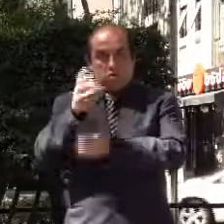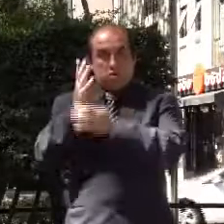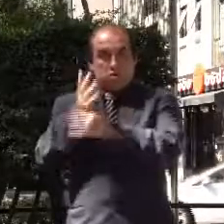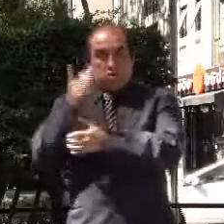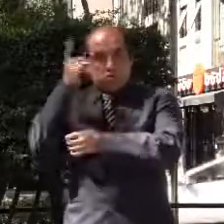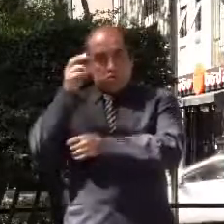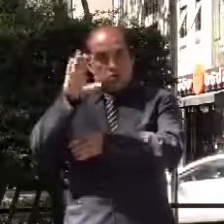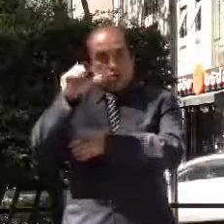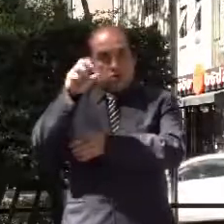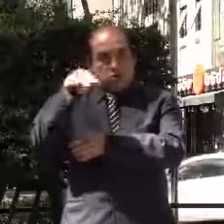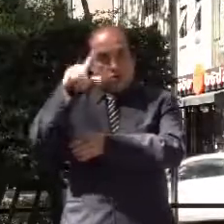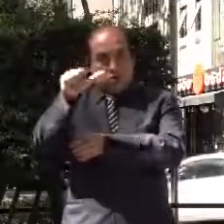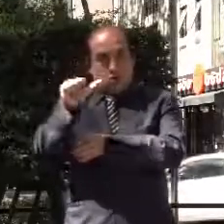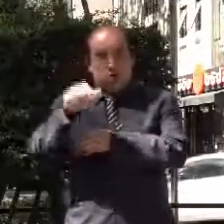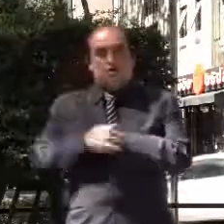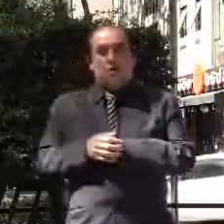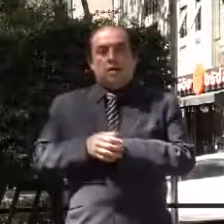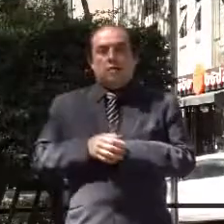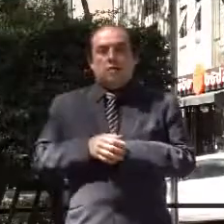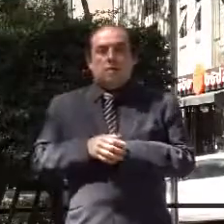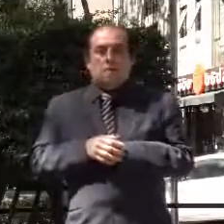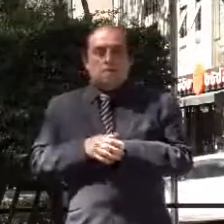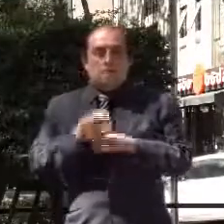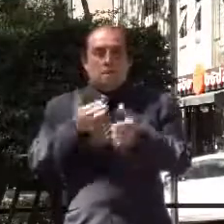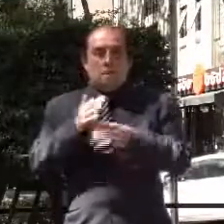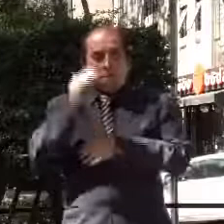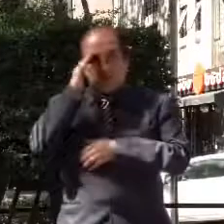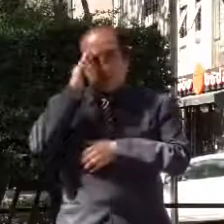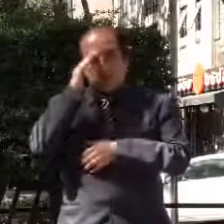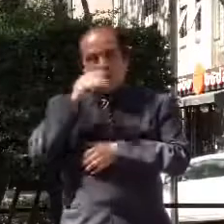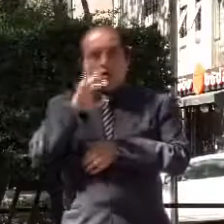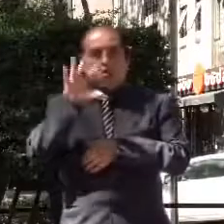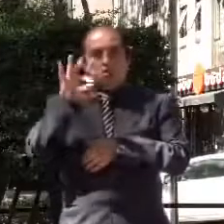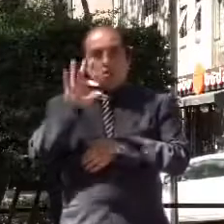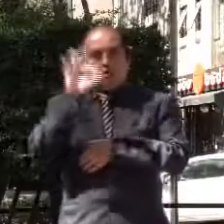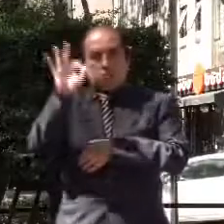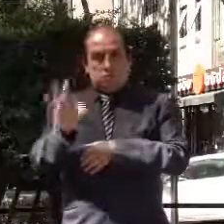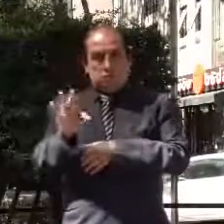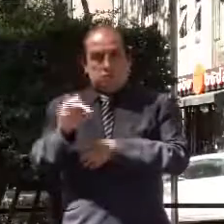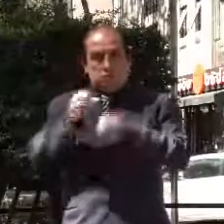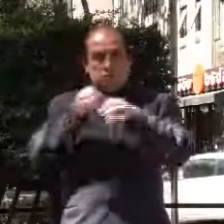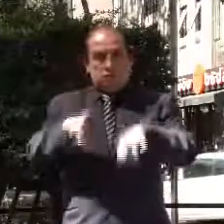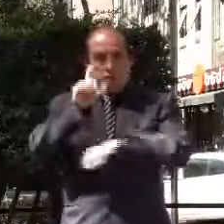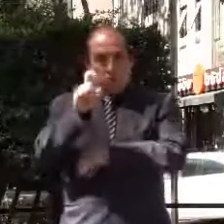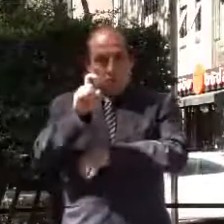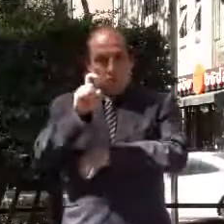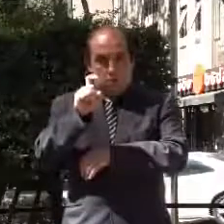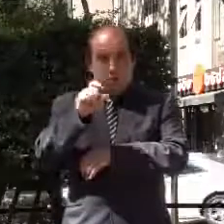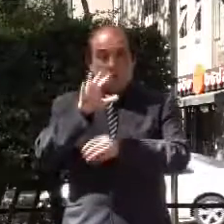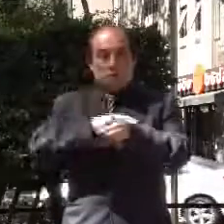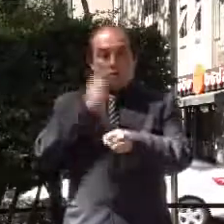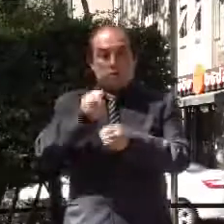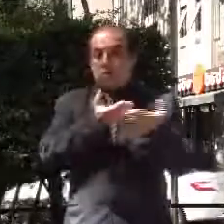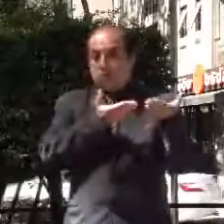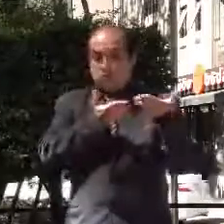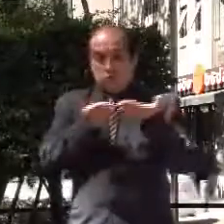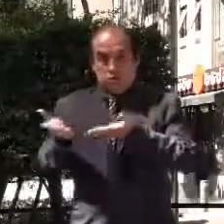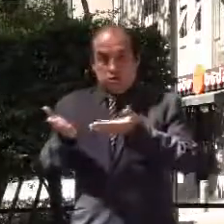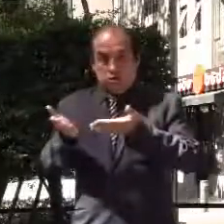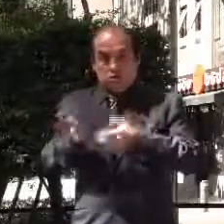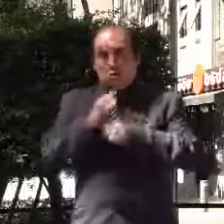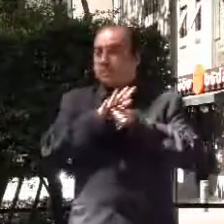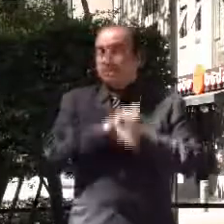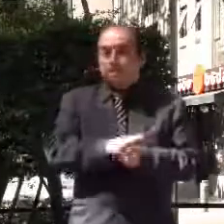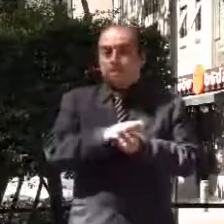Carmona, se calcula, se estima en un 40% de pérdida de líquido, y por eso no llegaba ni con